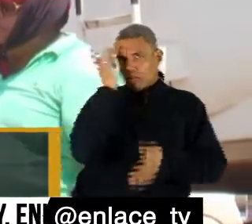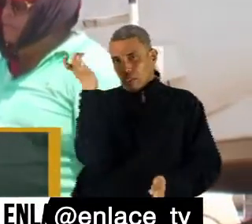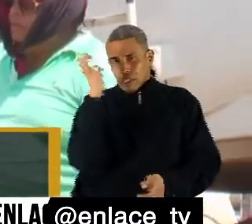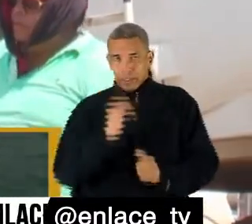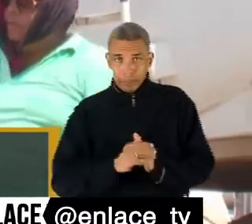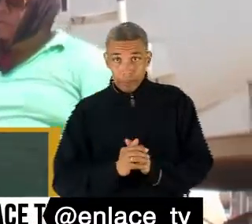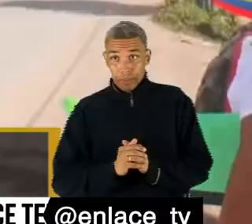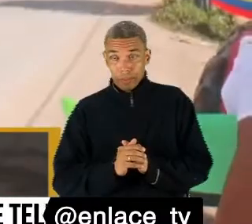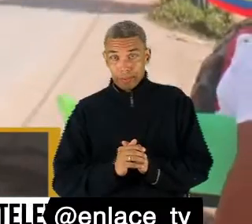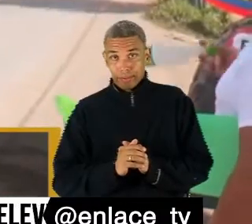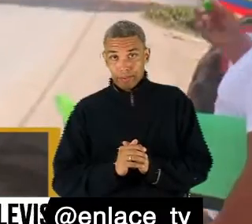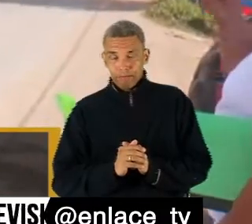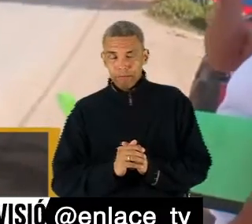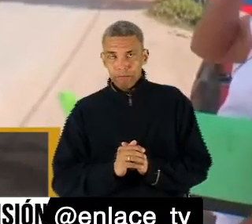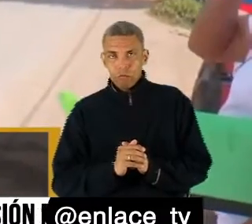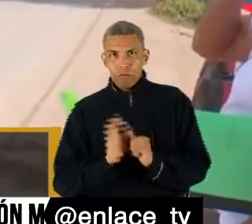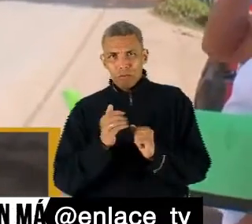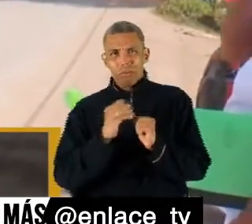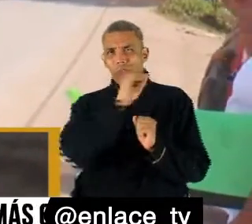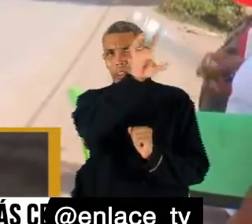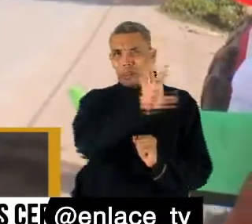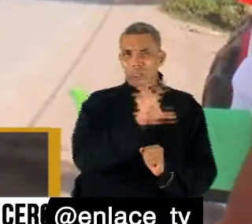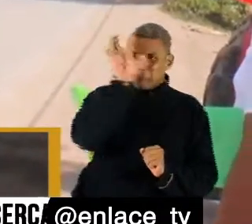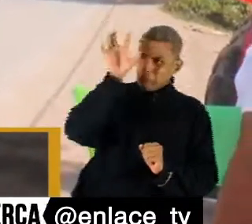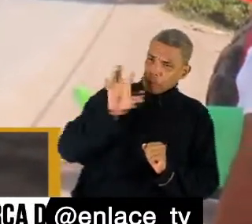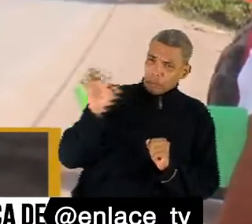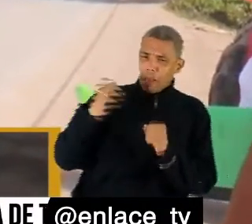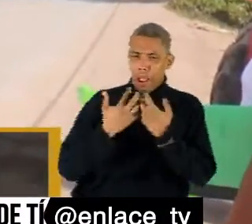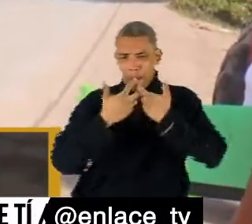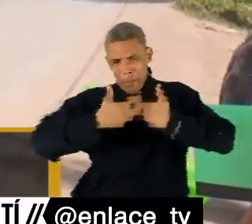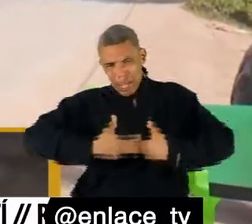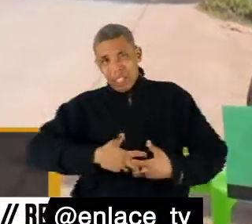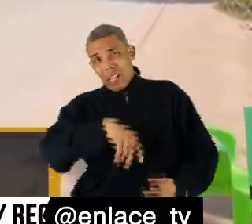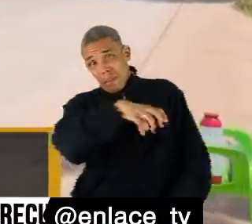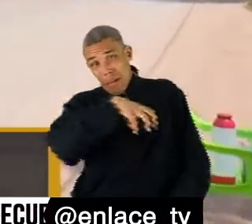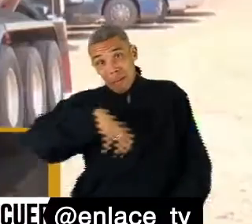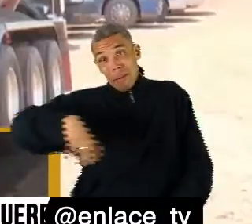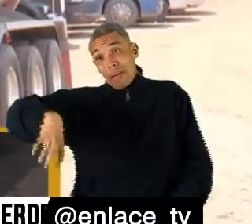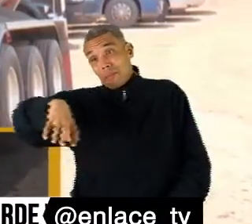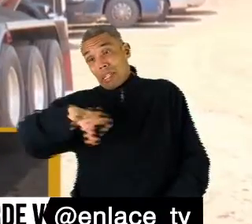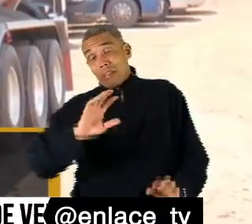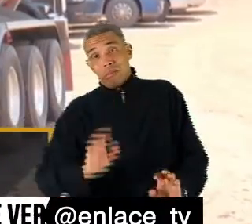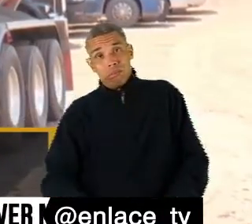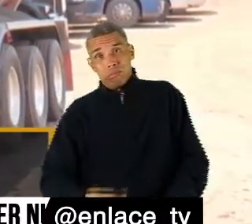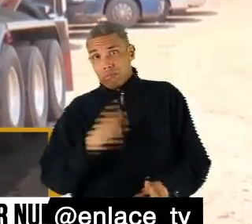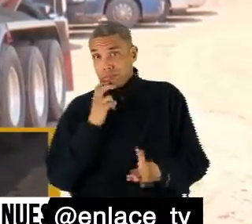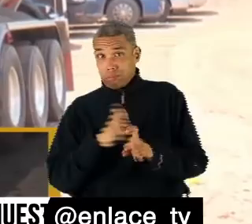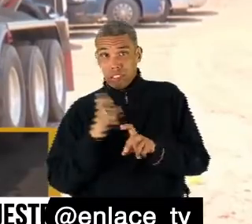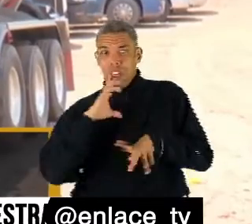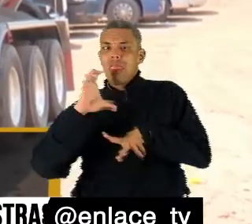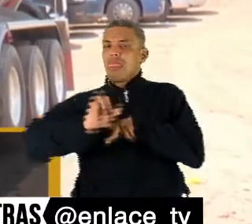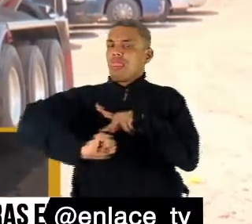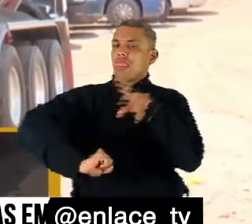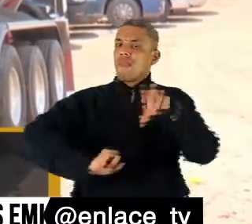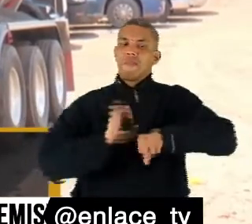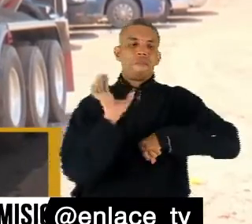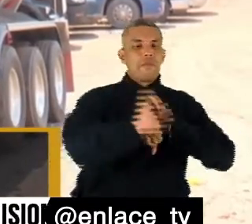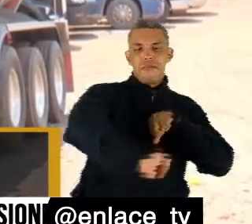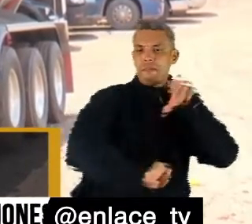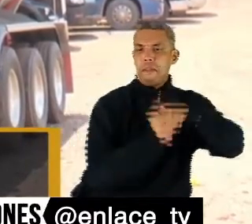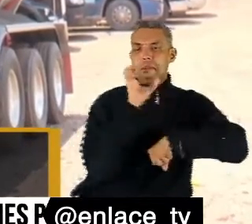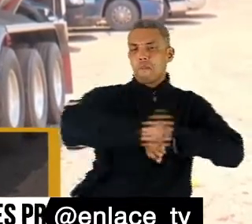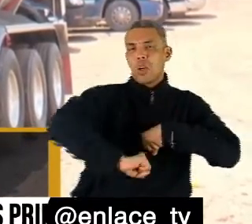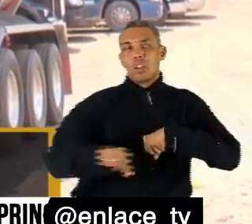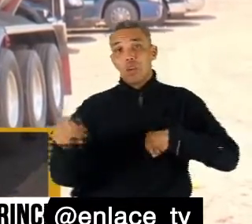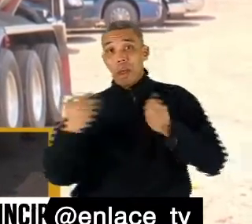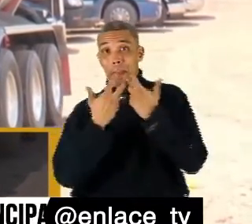competencia desleal, han causado una baja insostenible de los fletes. Nosotros estamos esperando una cantidad de personas que